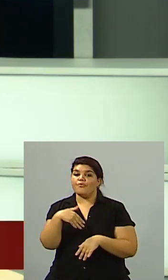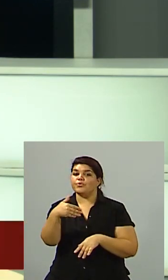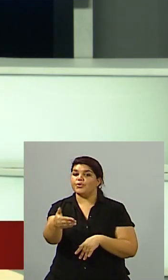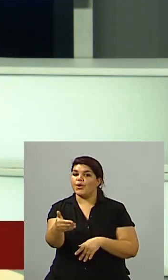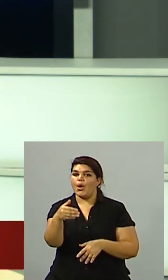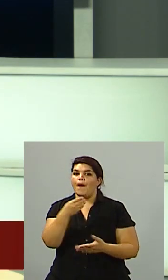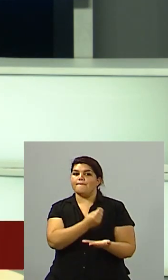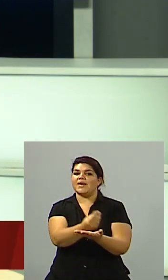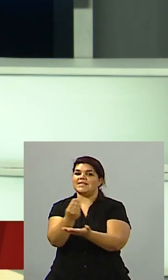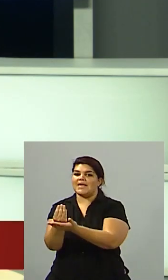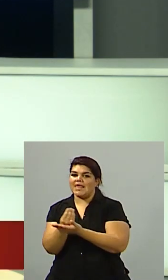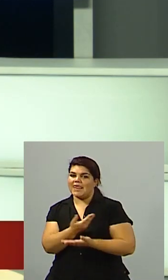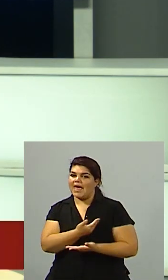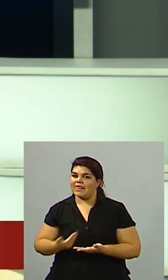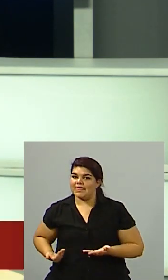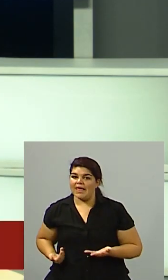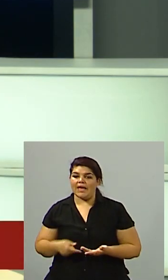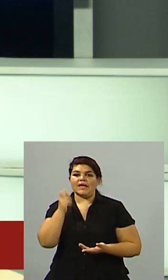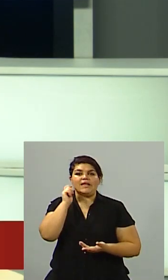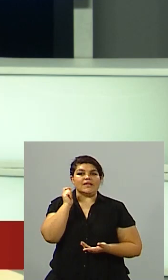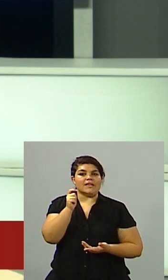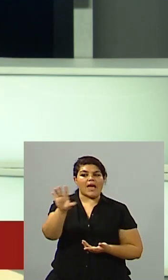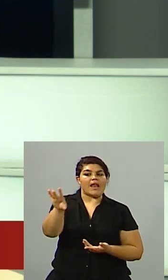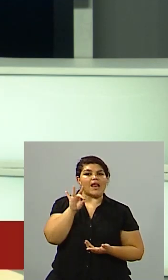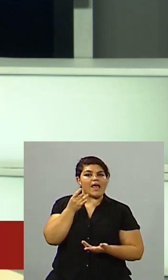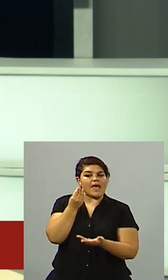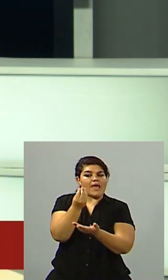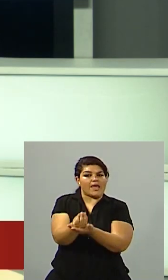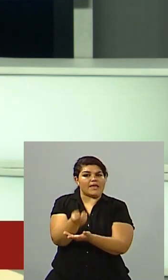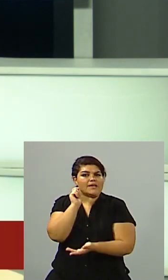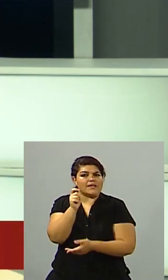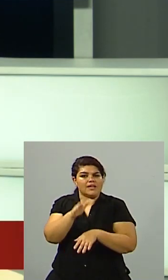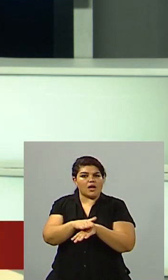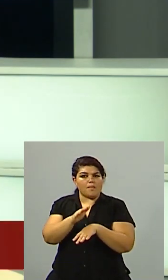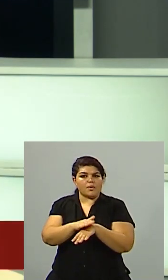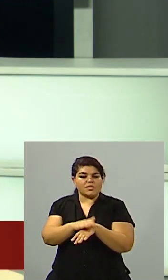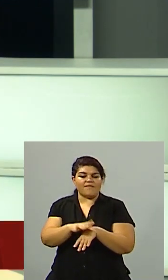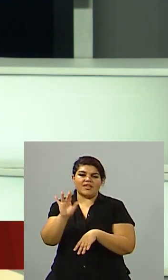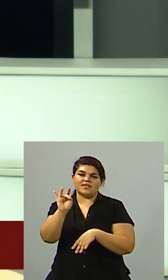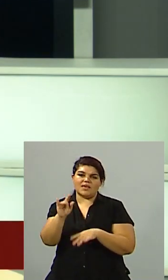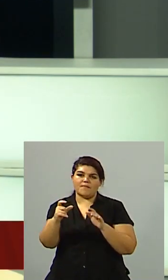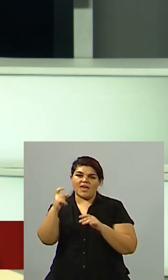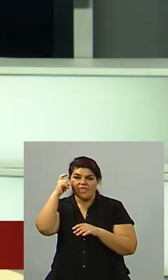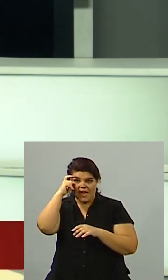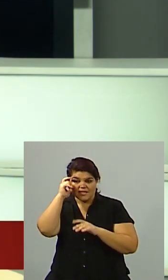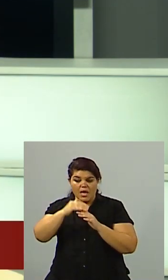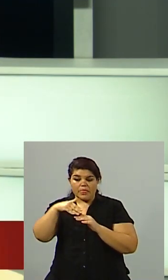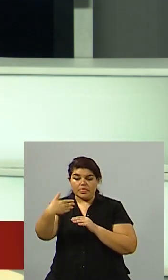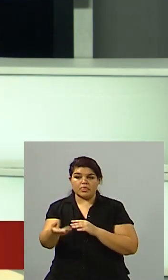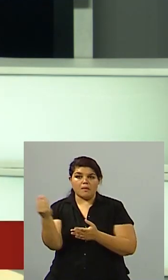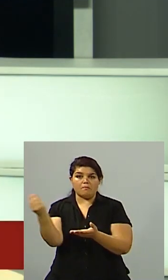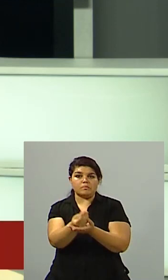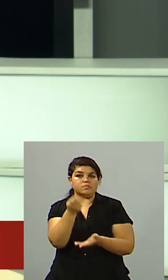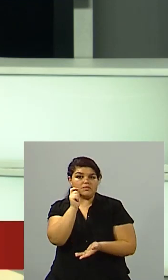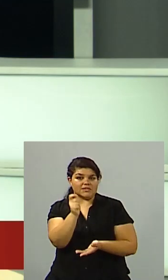ya definiendo quién regirá nuestro destino como país a partir del 10 de diciembre. Lo vamos a analizar con Lucas